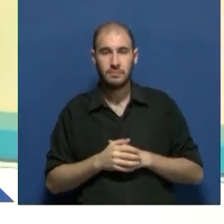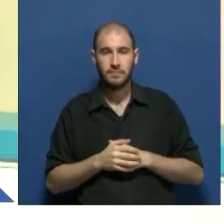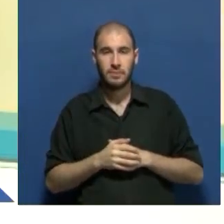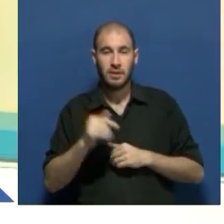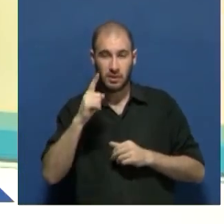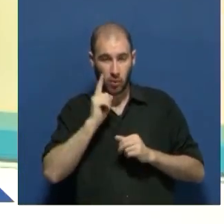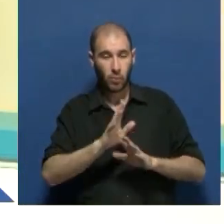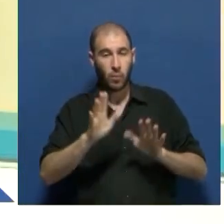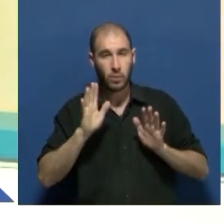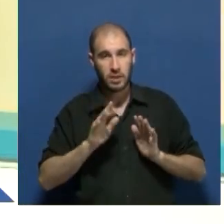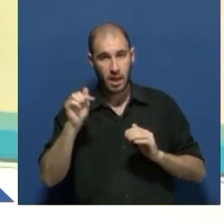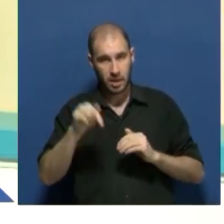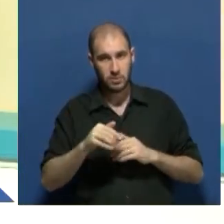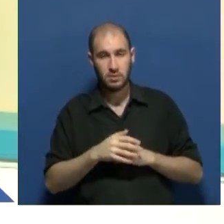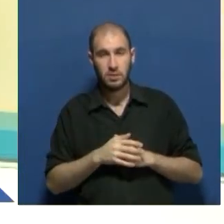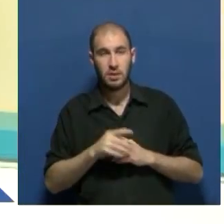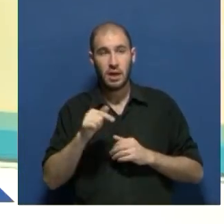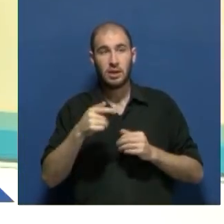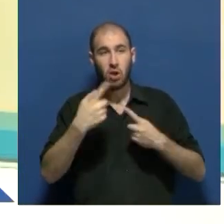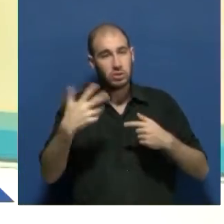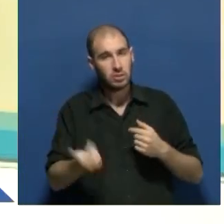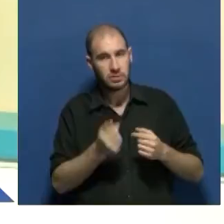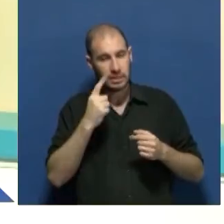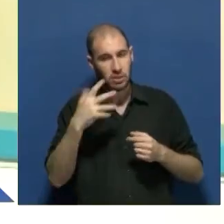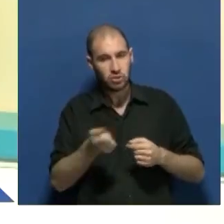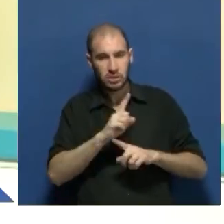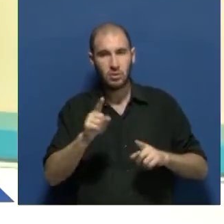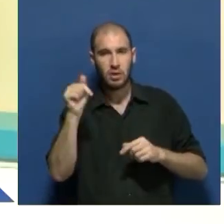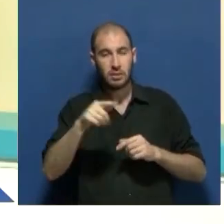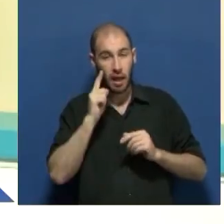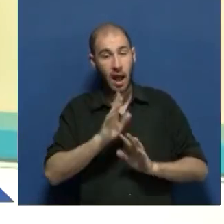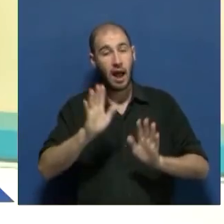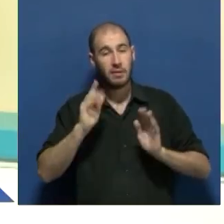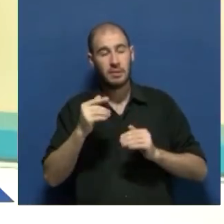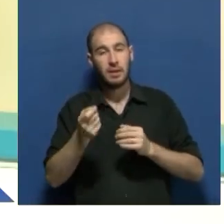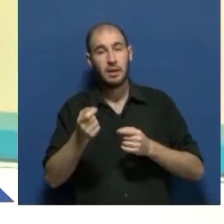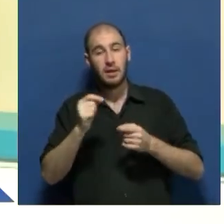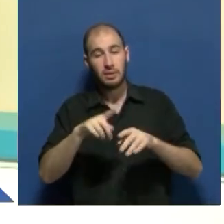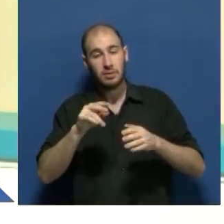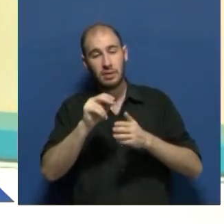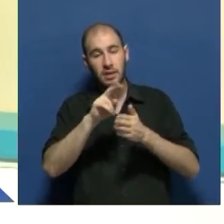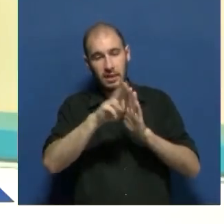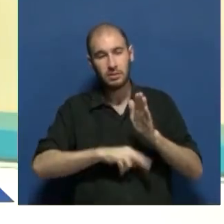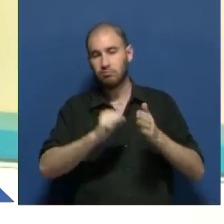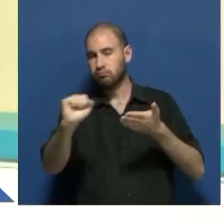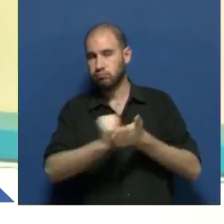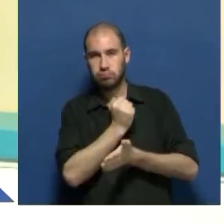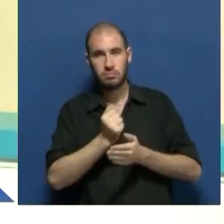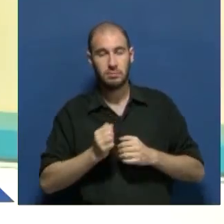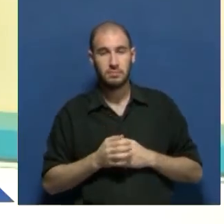está alertando de que no logró los resultados que esperaban, inclusive están evaluando de retrotraer esta medida